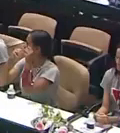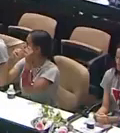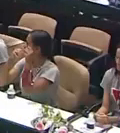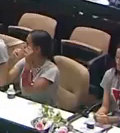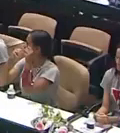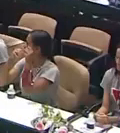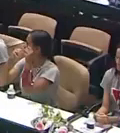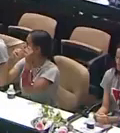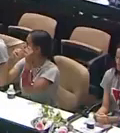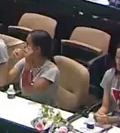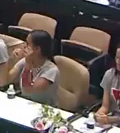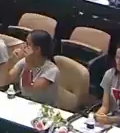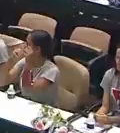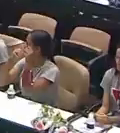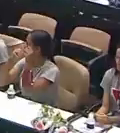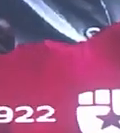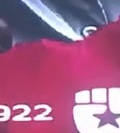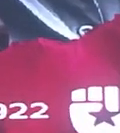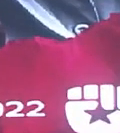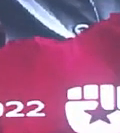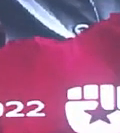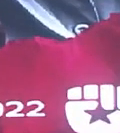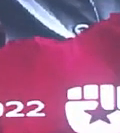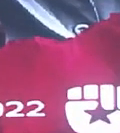aplaudiendo el centenario, que es el amor